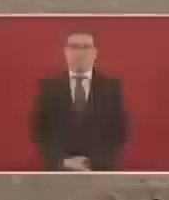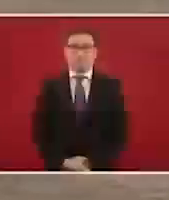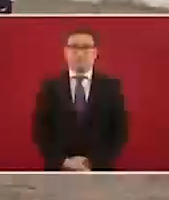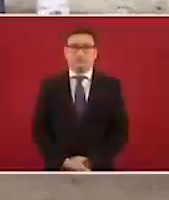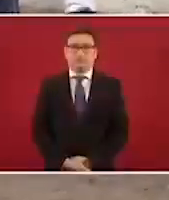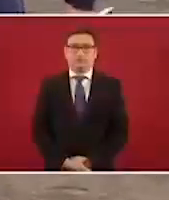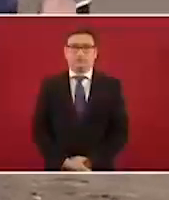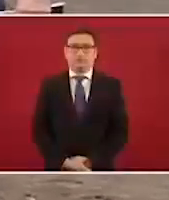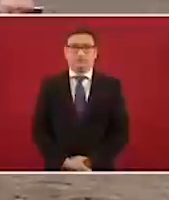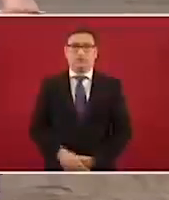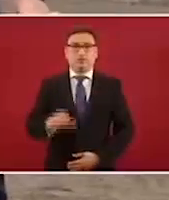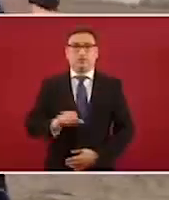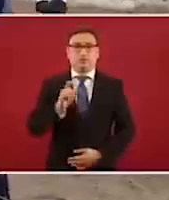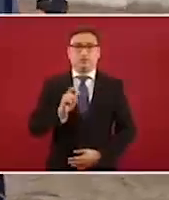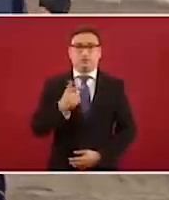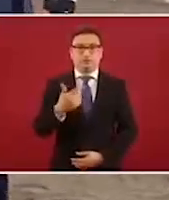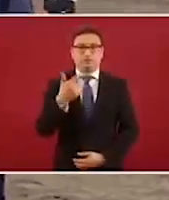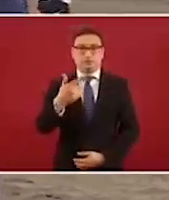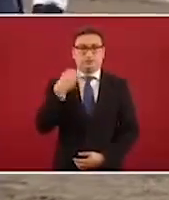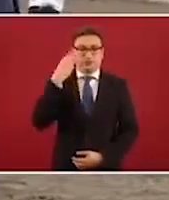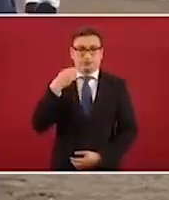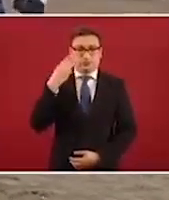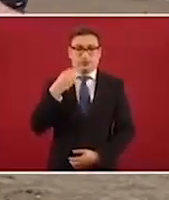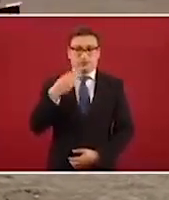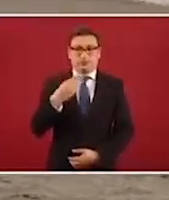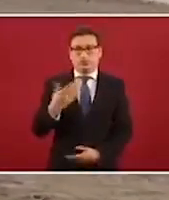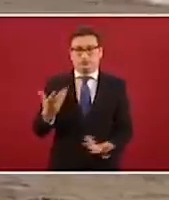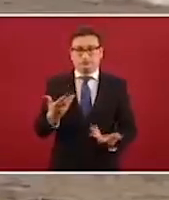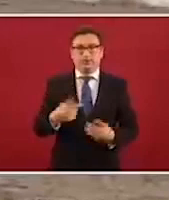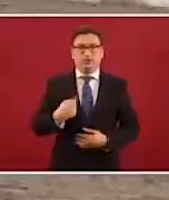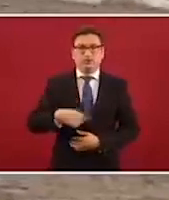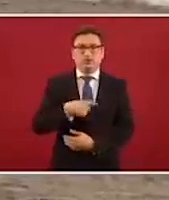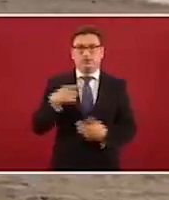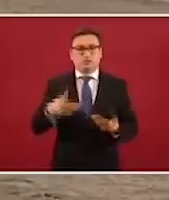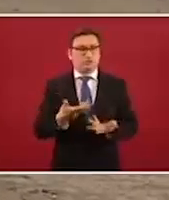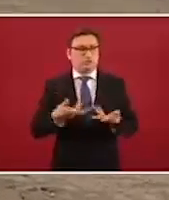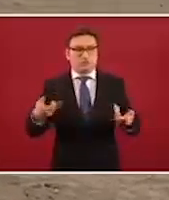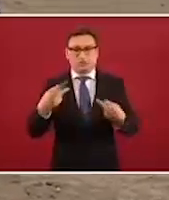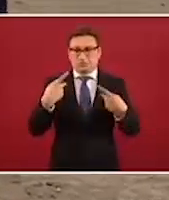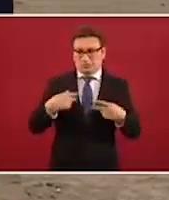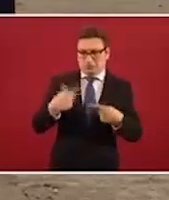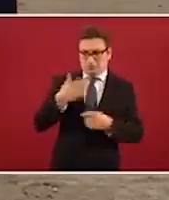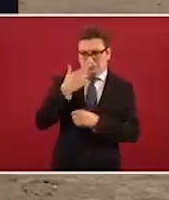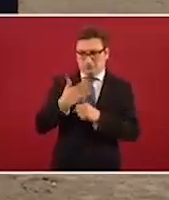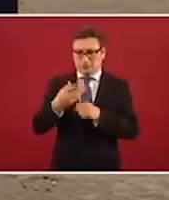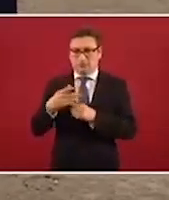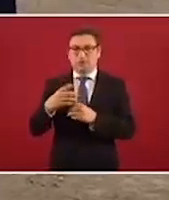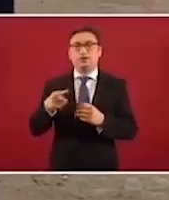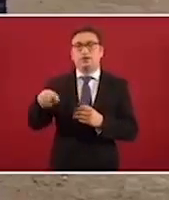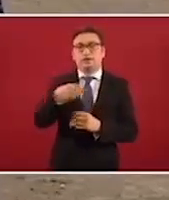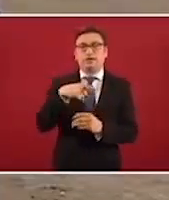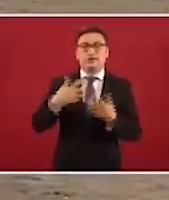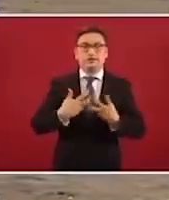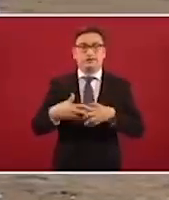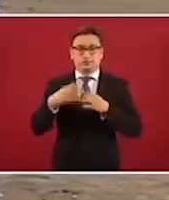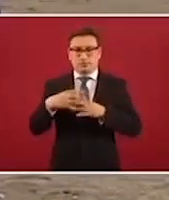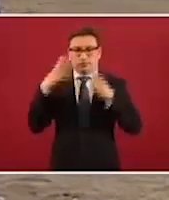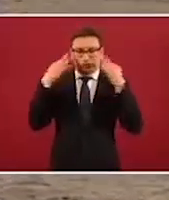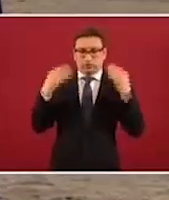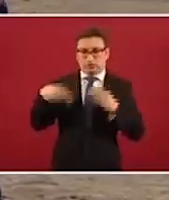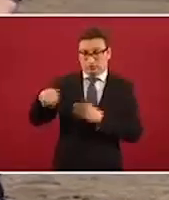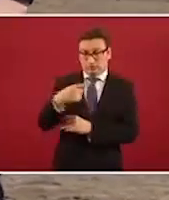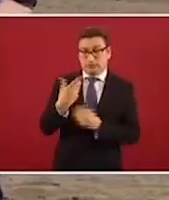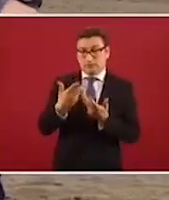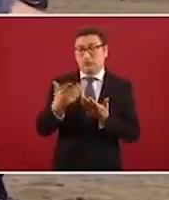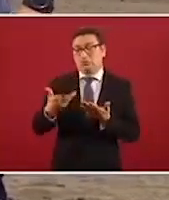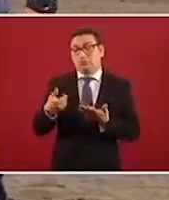es 27 de marzo y estoy con los contratistas de Van Oord, la empresa holandesa, agradeciéndoles